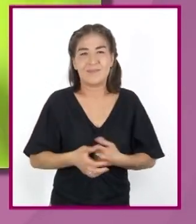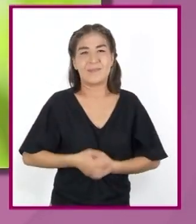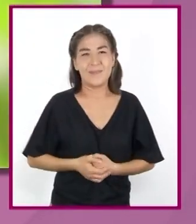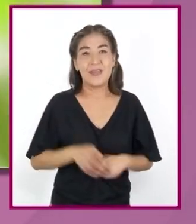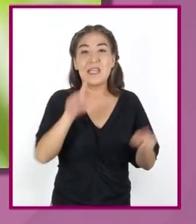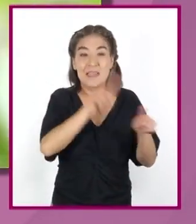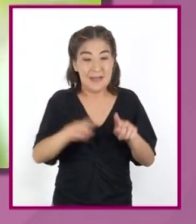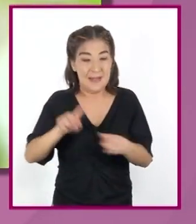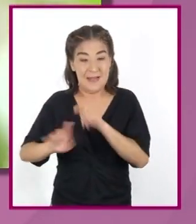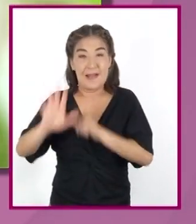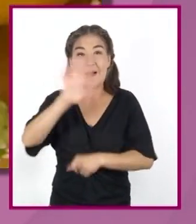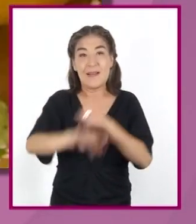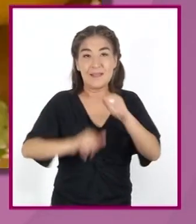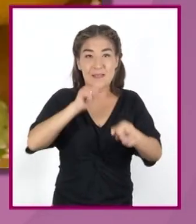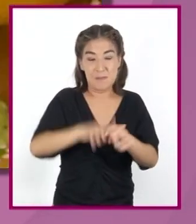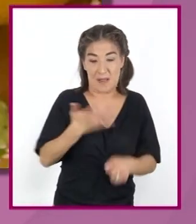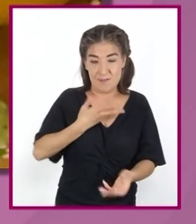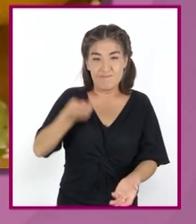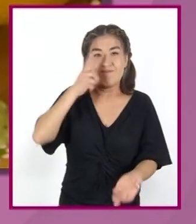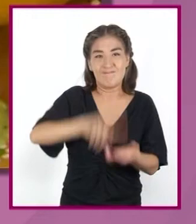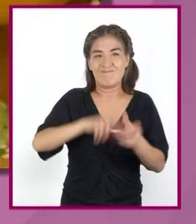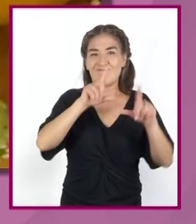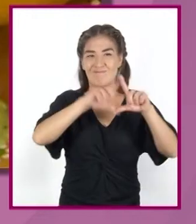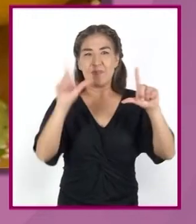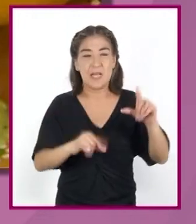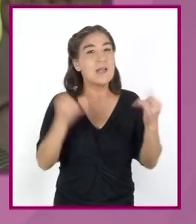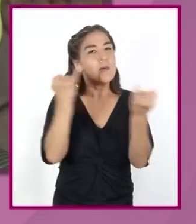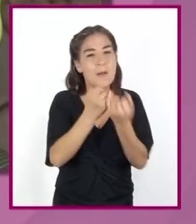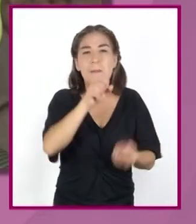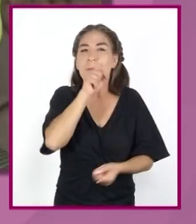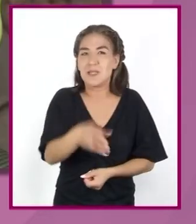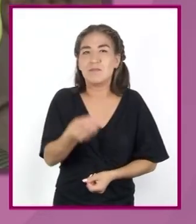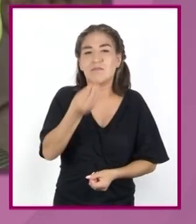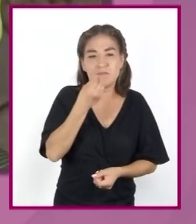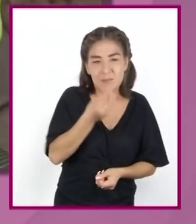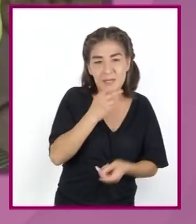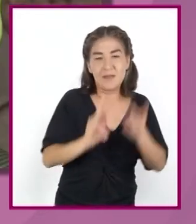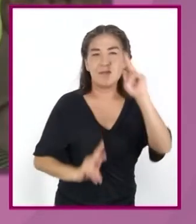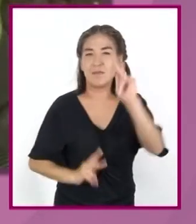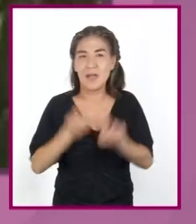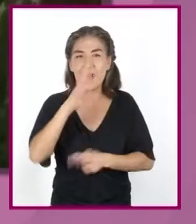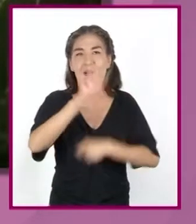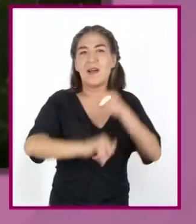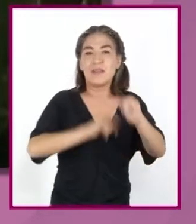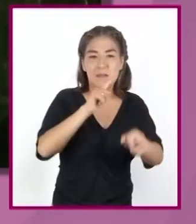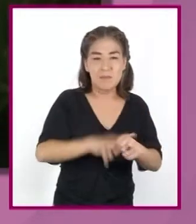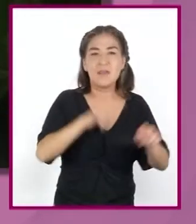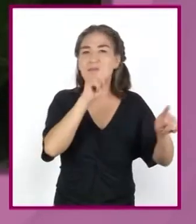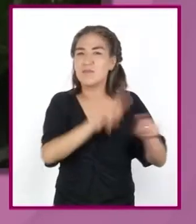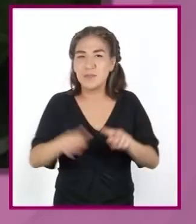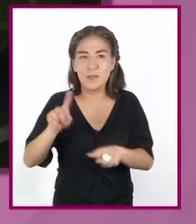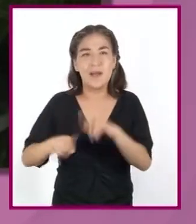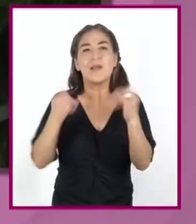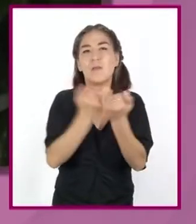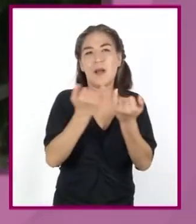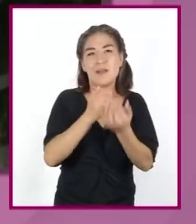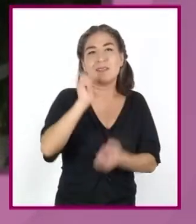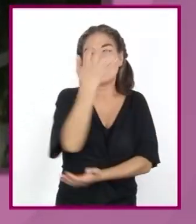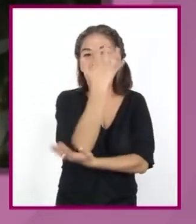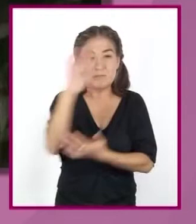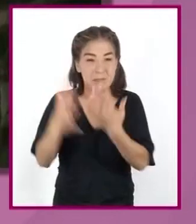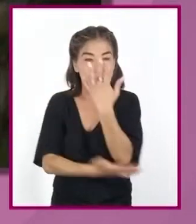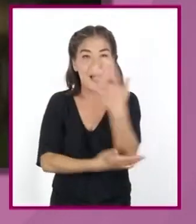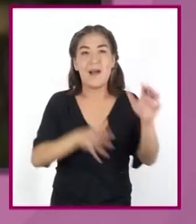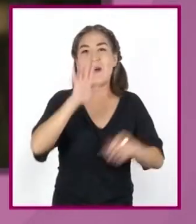de especies que habita en el país, incluyendo las variedades domesticadas de plantas y animales, los ecosistemas y sus servicios